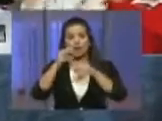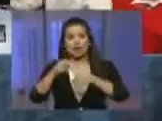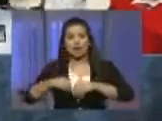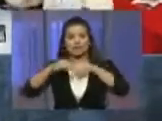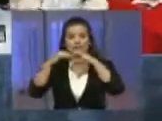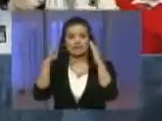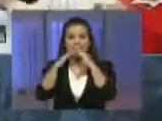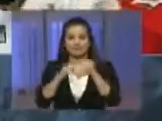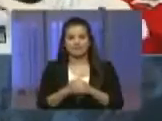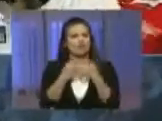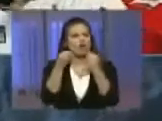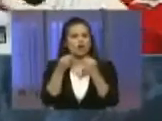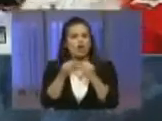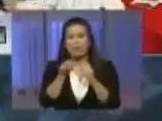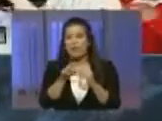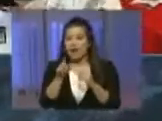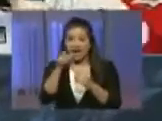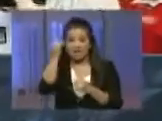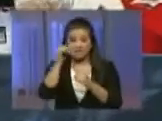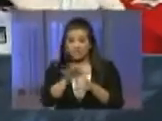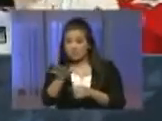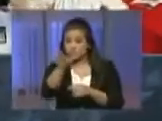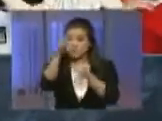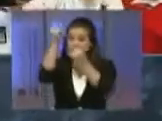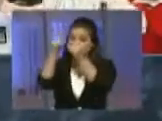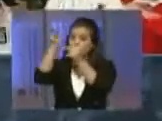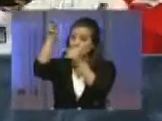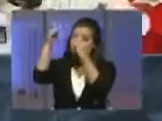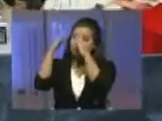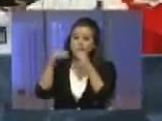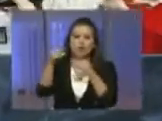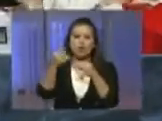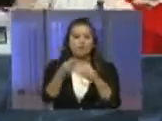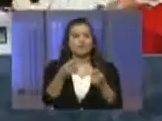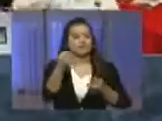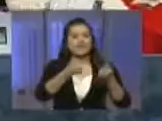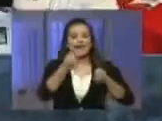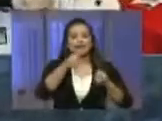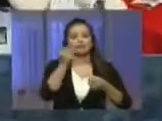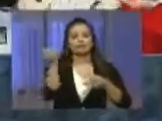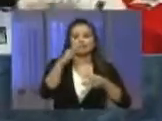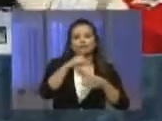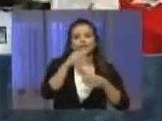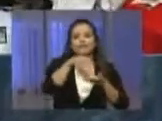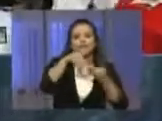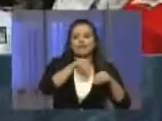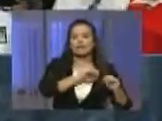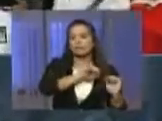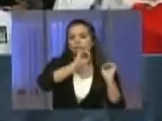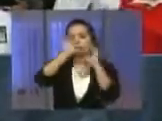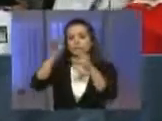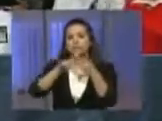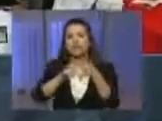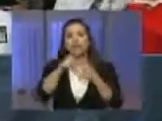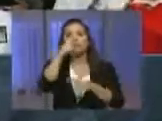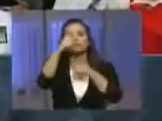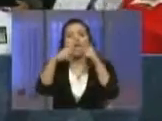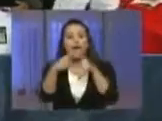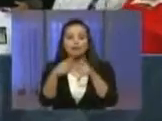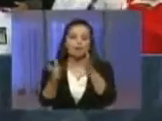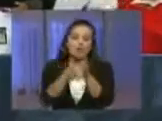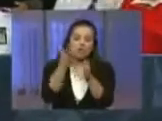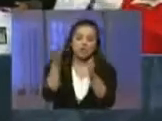de arena un día subiendo un poquito de cemento otro día echando la platabanda un año